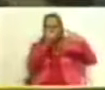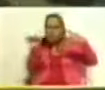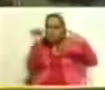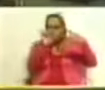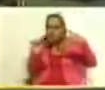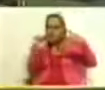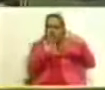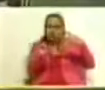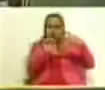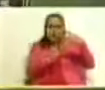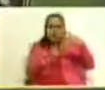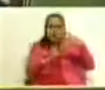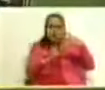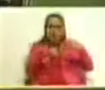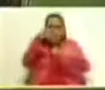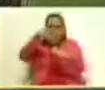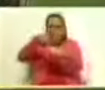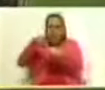se han registrado,